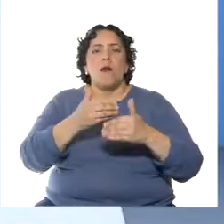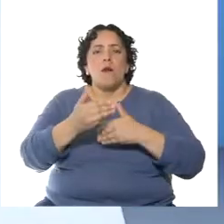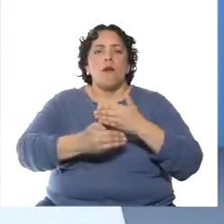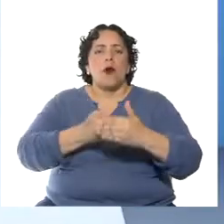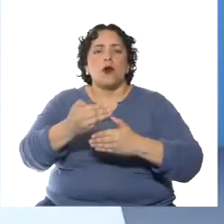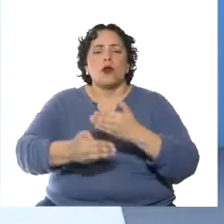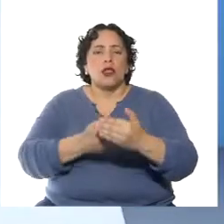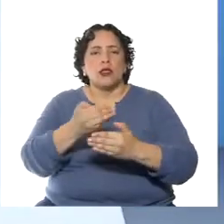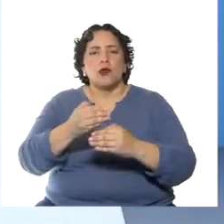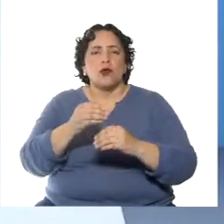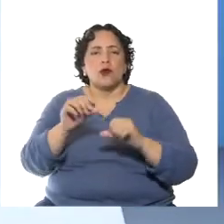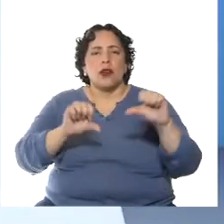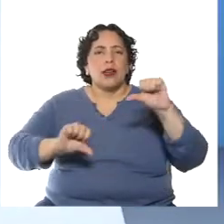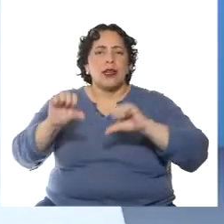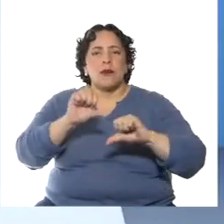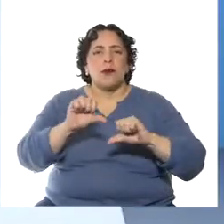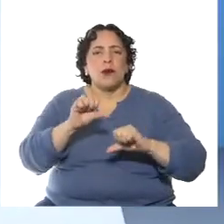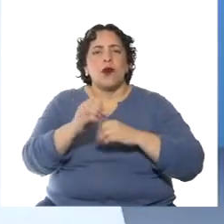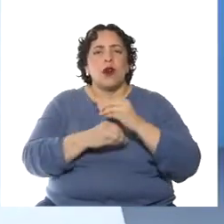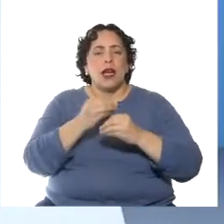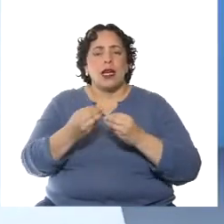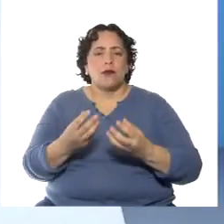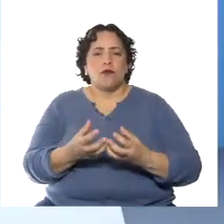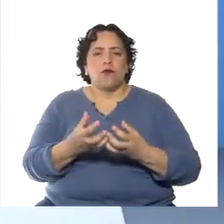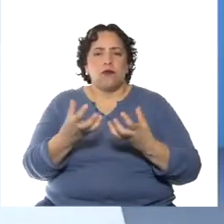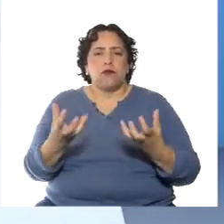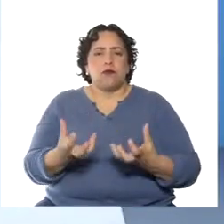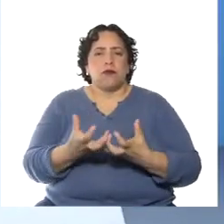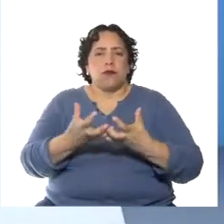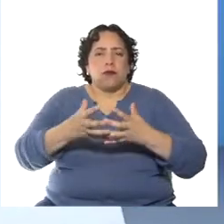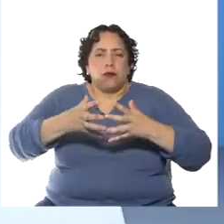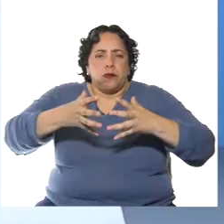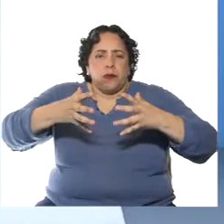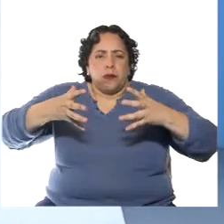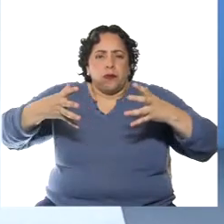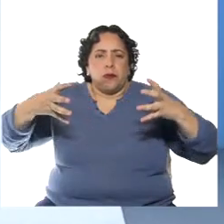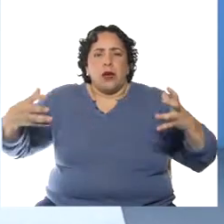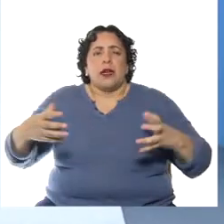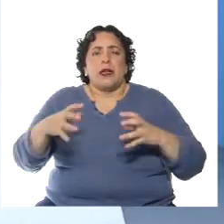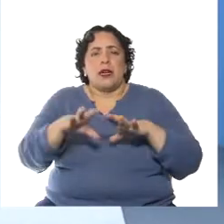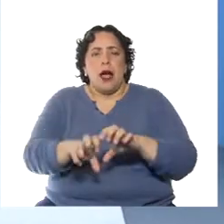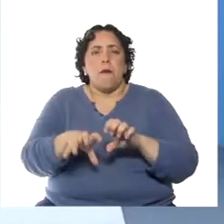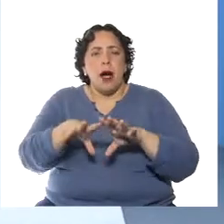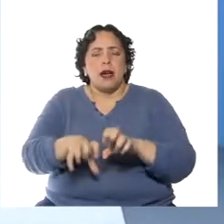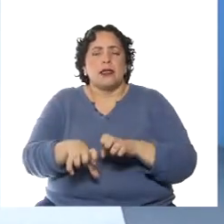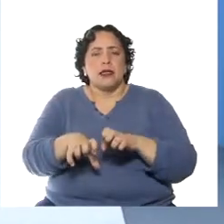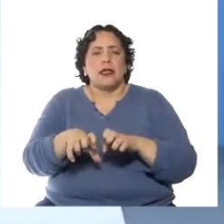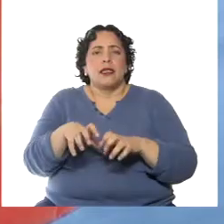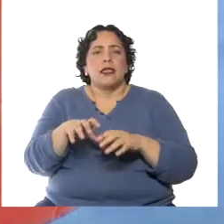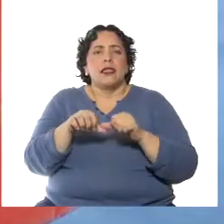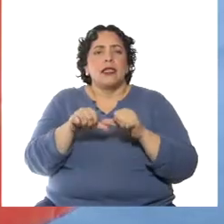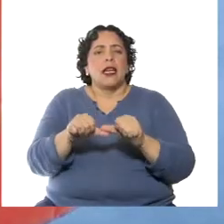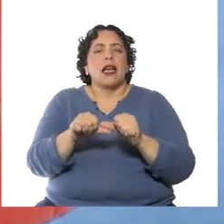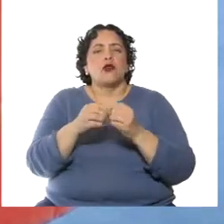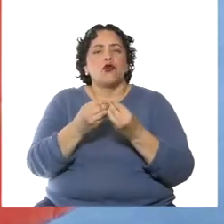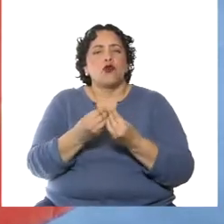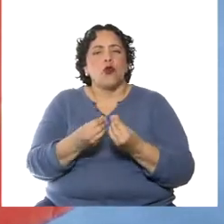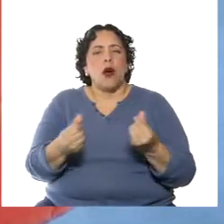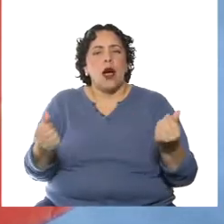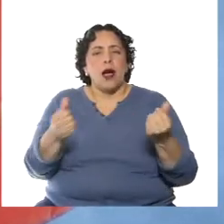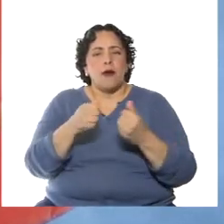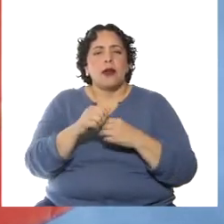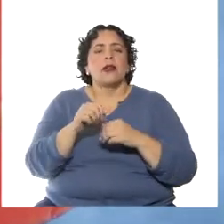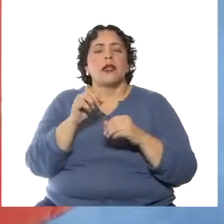llama fermentación, que es ese proceso que hace que la masa crezca, ¿ok? Y nos quede ese pan suavecito.